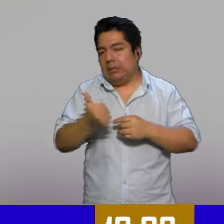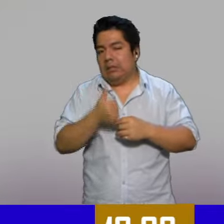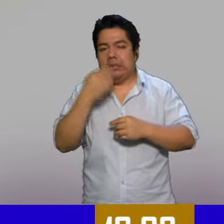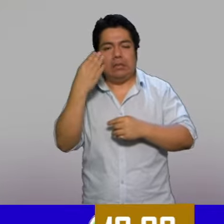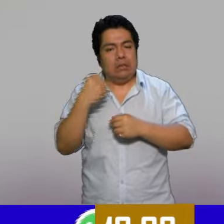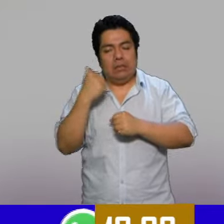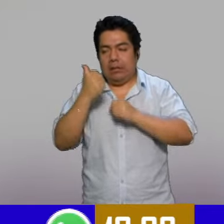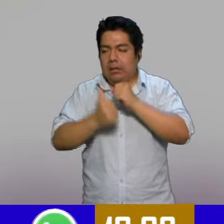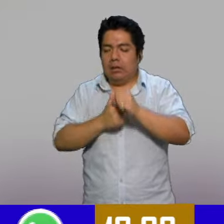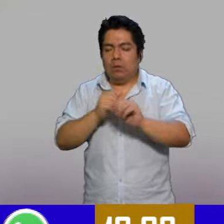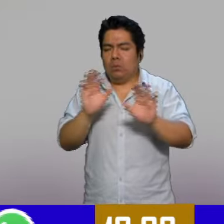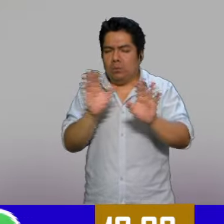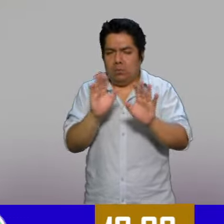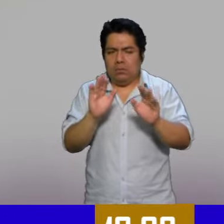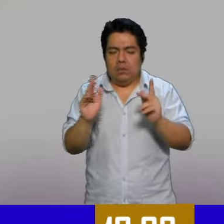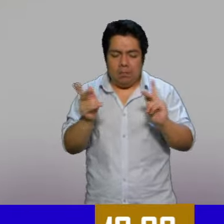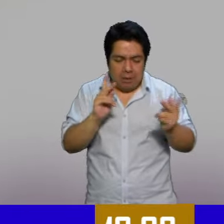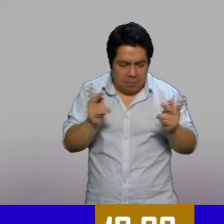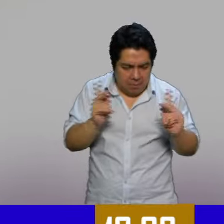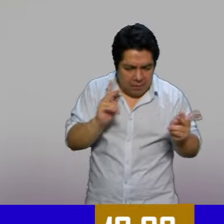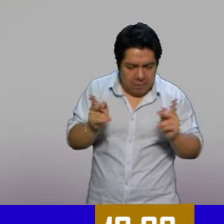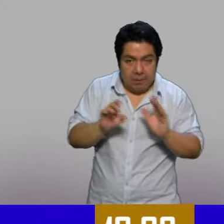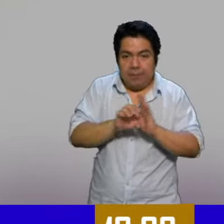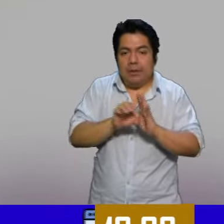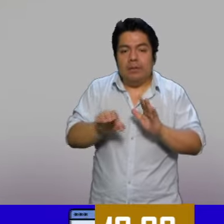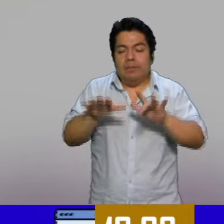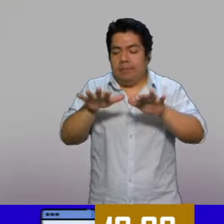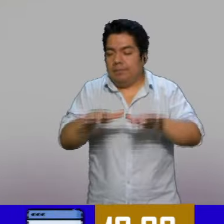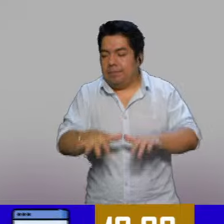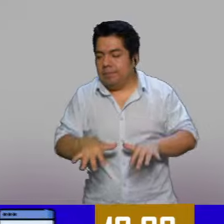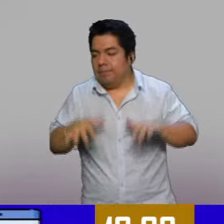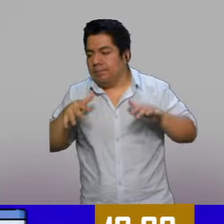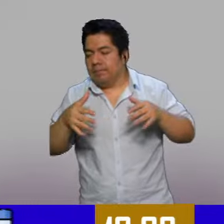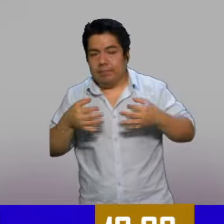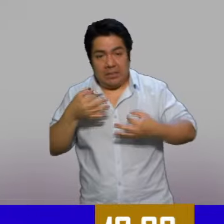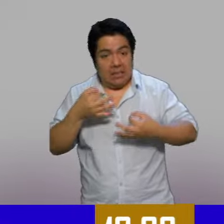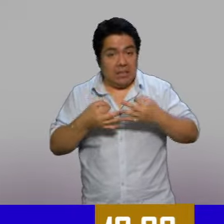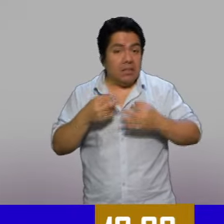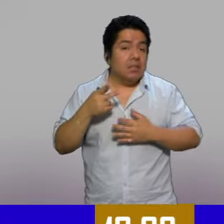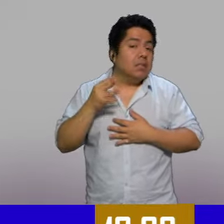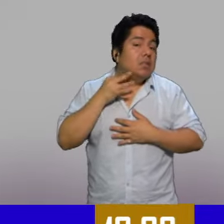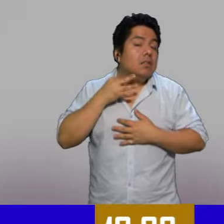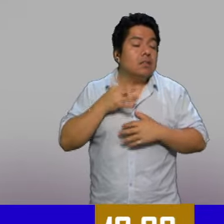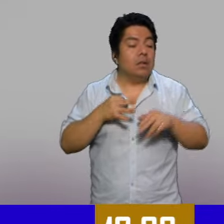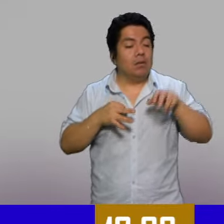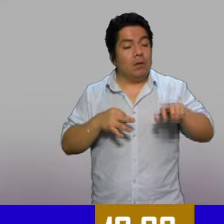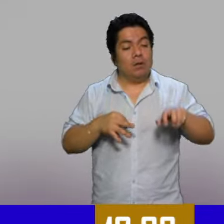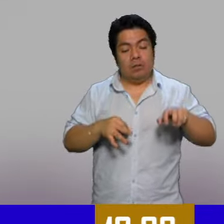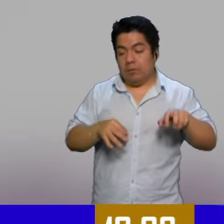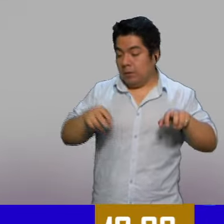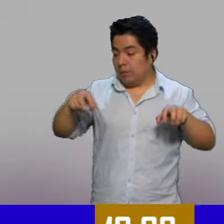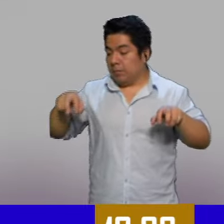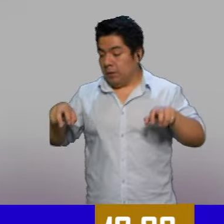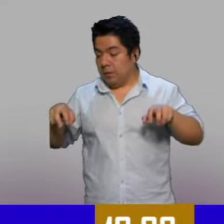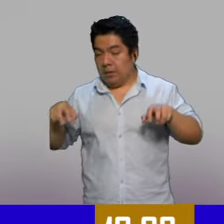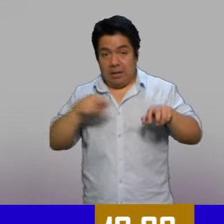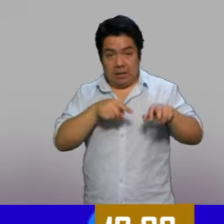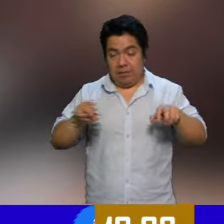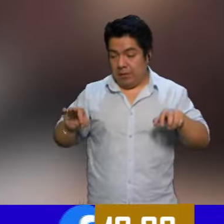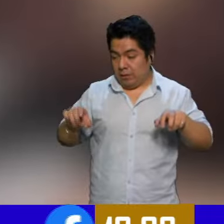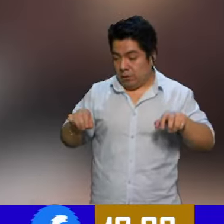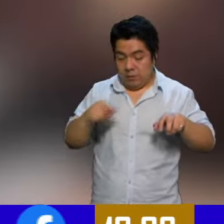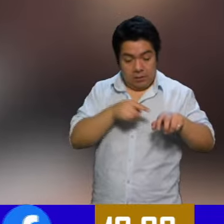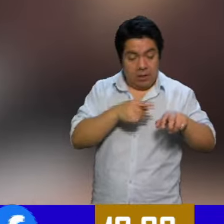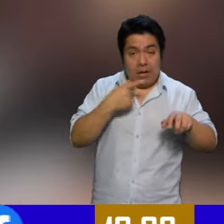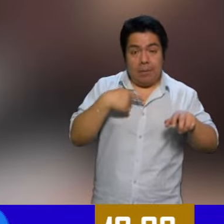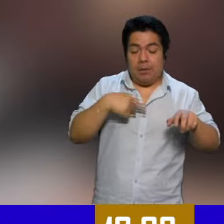5, 9 años, a través del acuerdo conclusivo, cuando hay auditorías fiscales, sentamos, digamos, de una manera coloquial al fisco y al